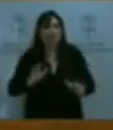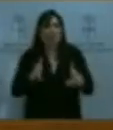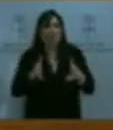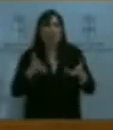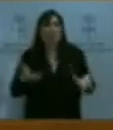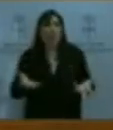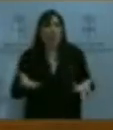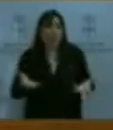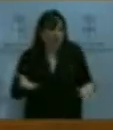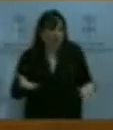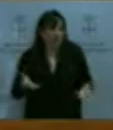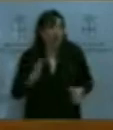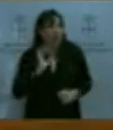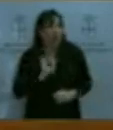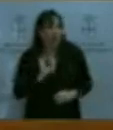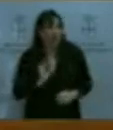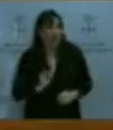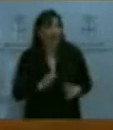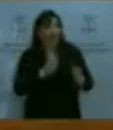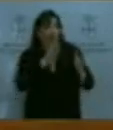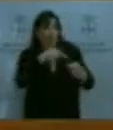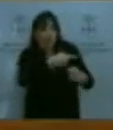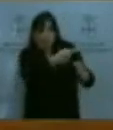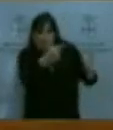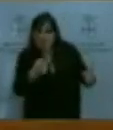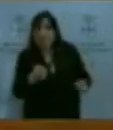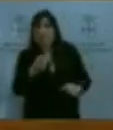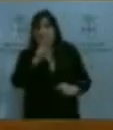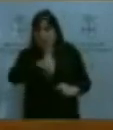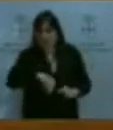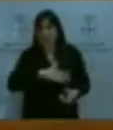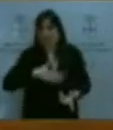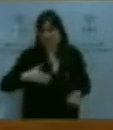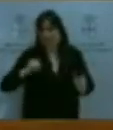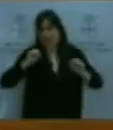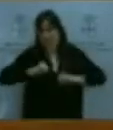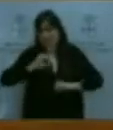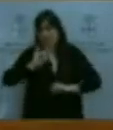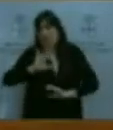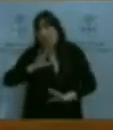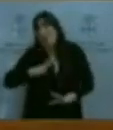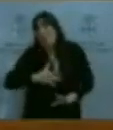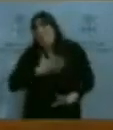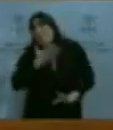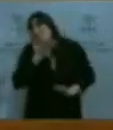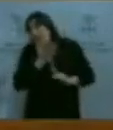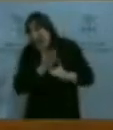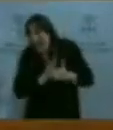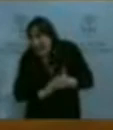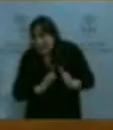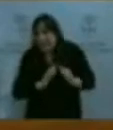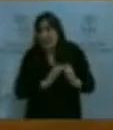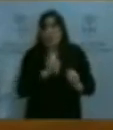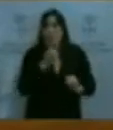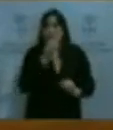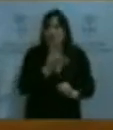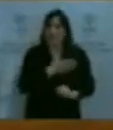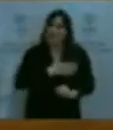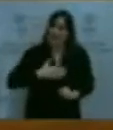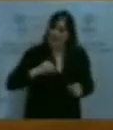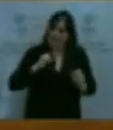ustedes también tengan esa vocación y aunque pudiera haber una parte del Partido Socialista que tuviera esa vocación, su dirección no quiere